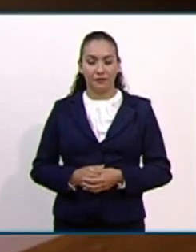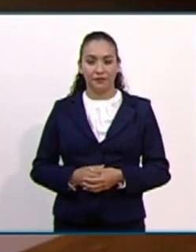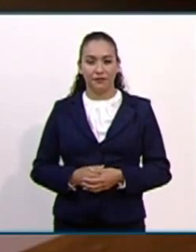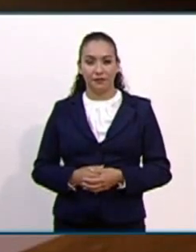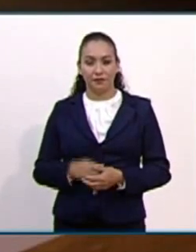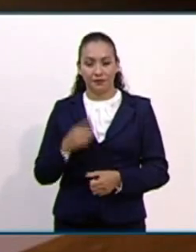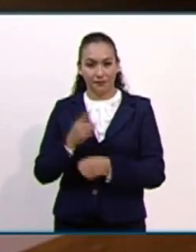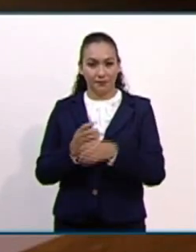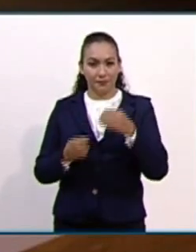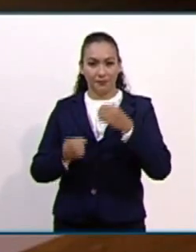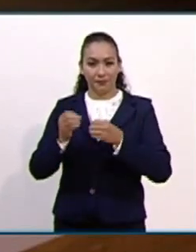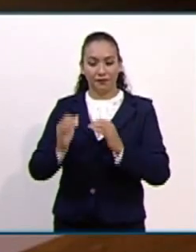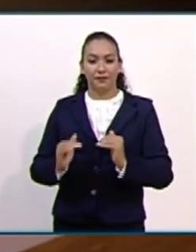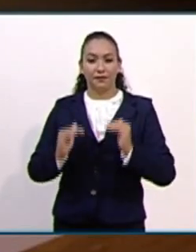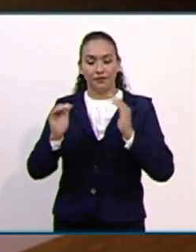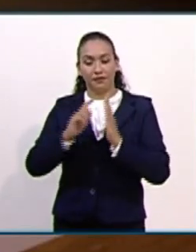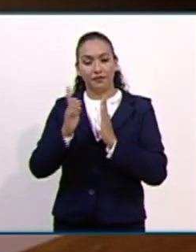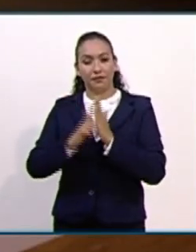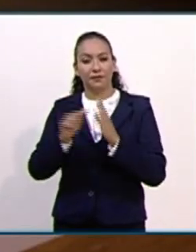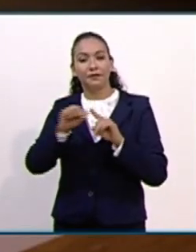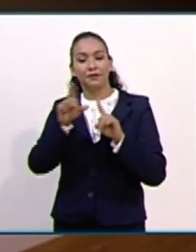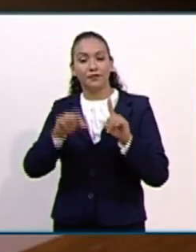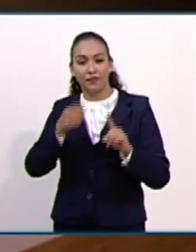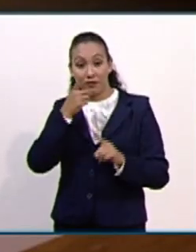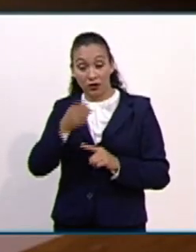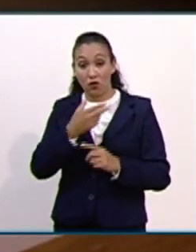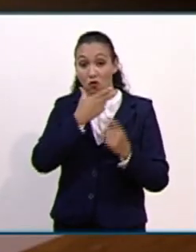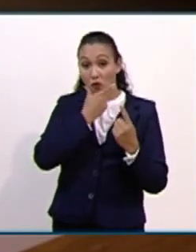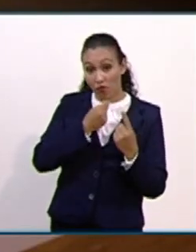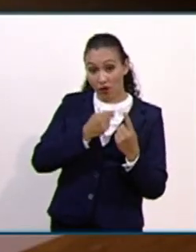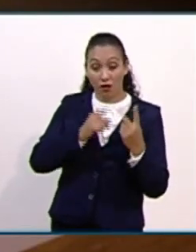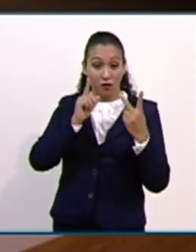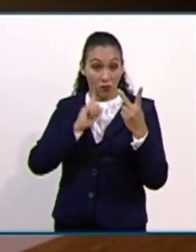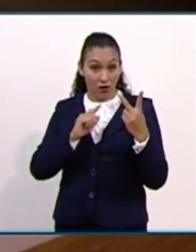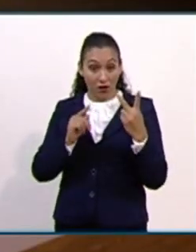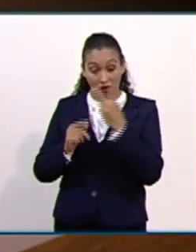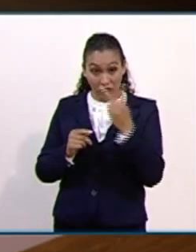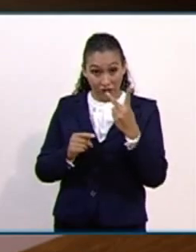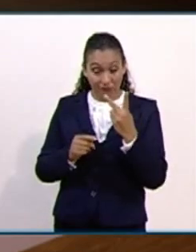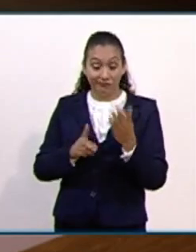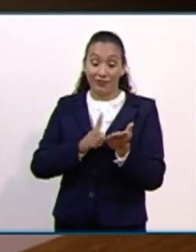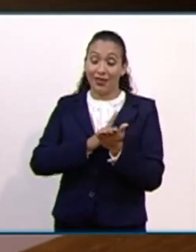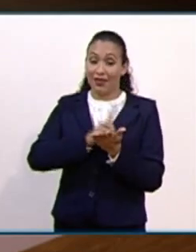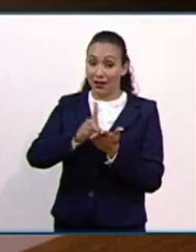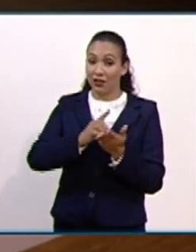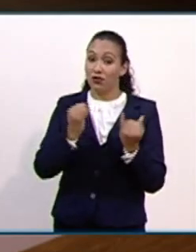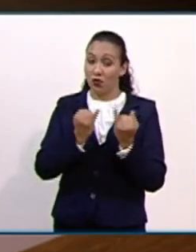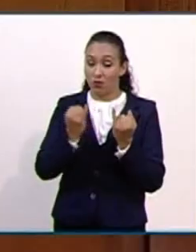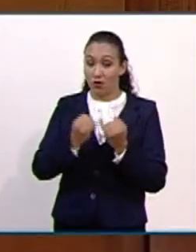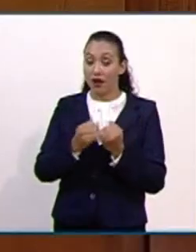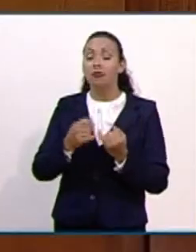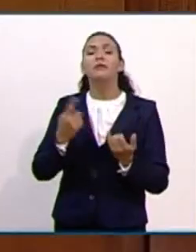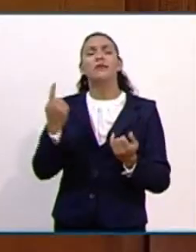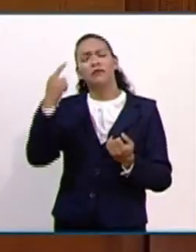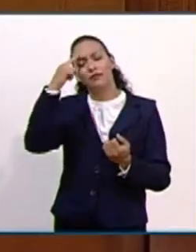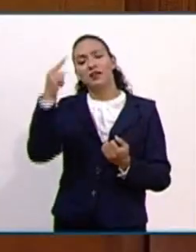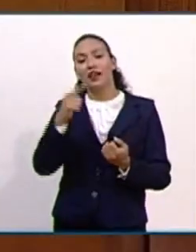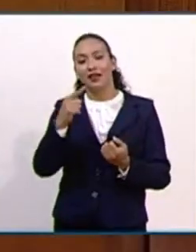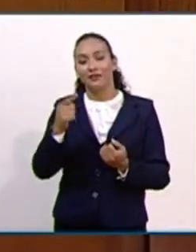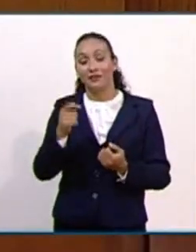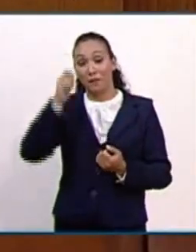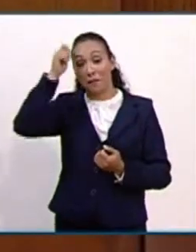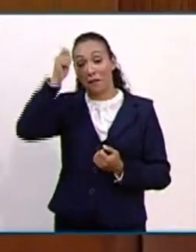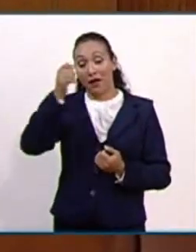La primera sala de la Corte determinó que tanto la mujer como el hombre tienen derecho a reclamar una compensación económica cuando